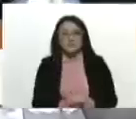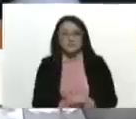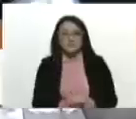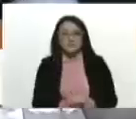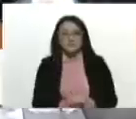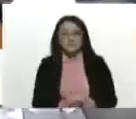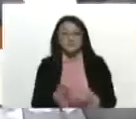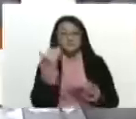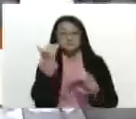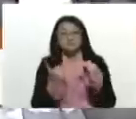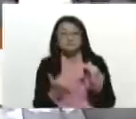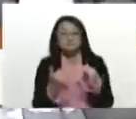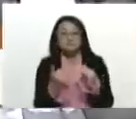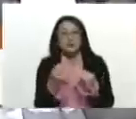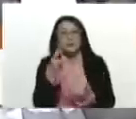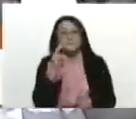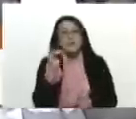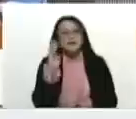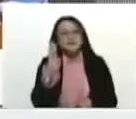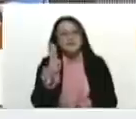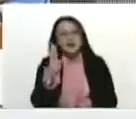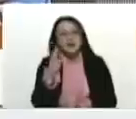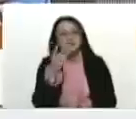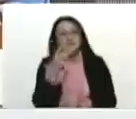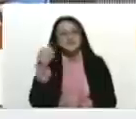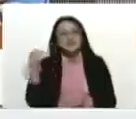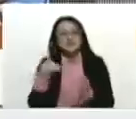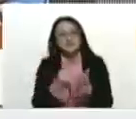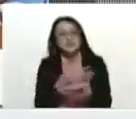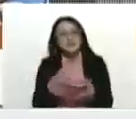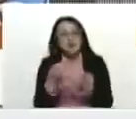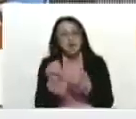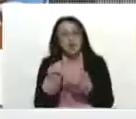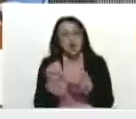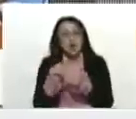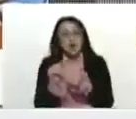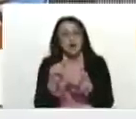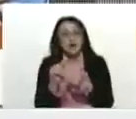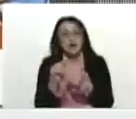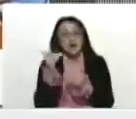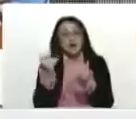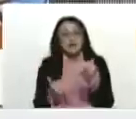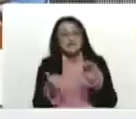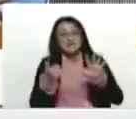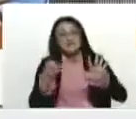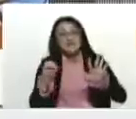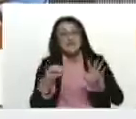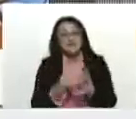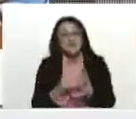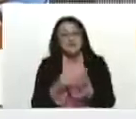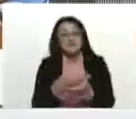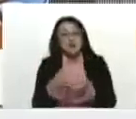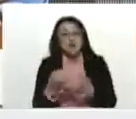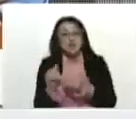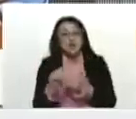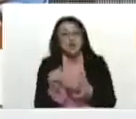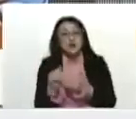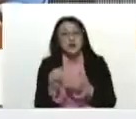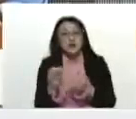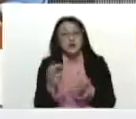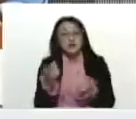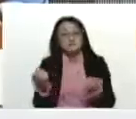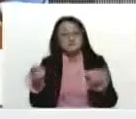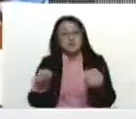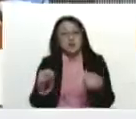redujeron el producto interno bruto venezolano de 300.000 millones de dólares a 60 mil millones de dólares a la quinta parte eso es lo que han logrado las